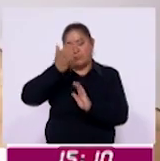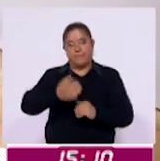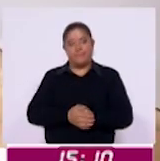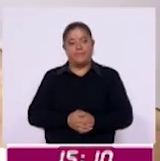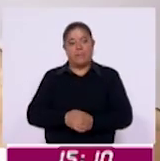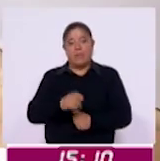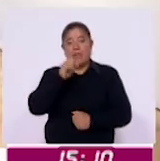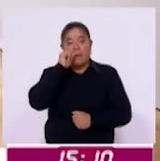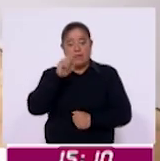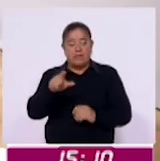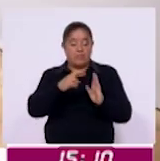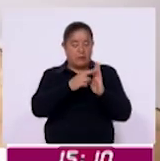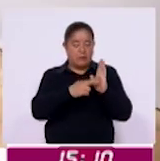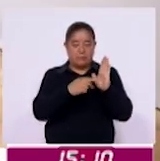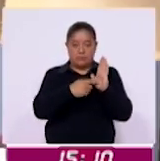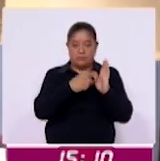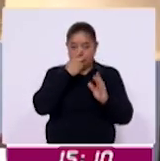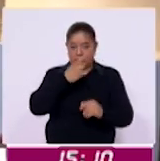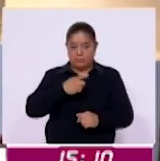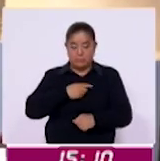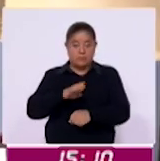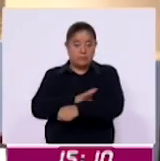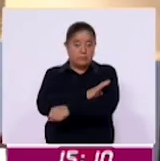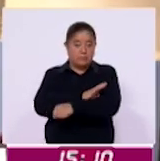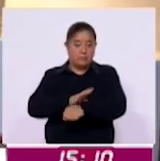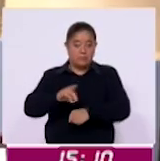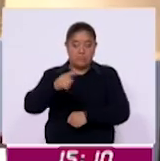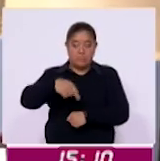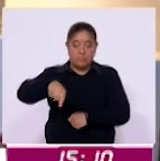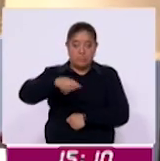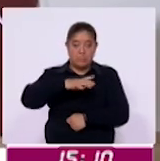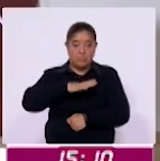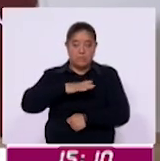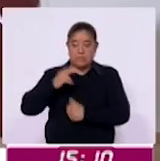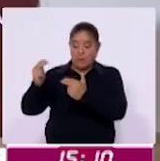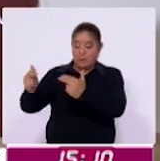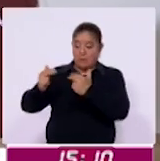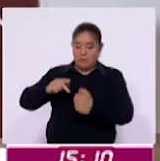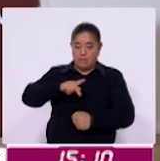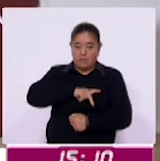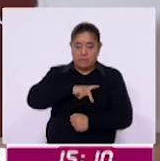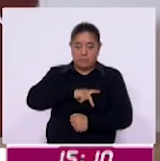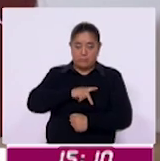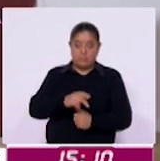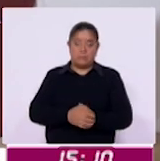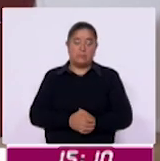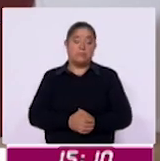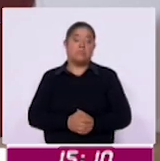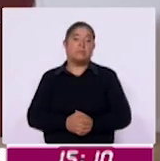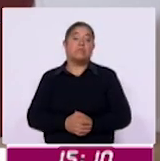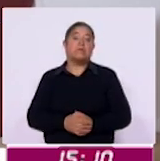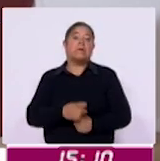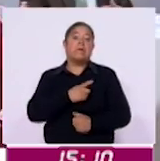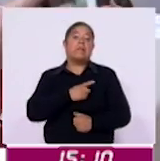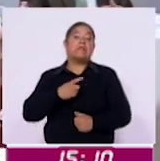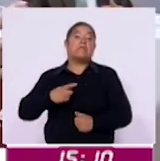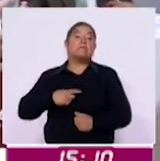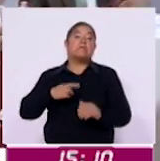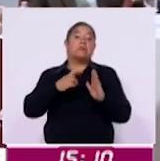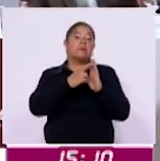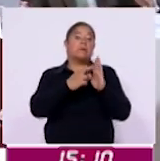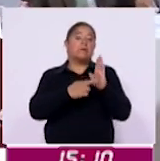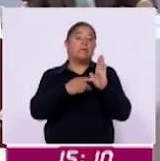Igualmente, los lineamientos establecen que los municipios que cuenten con algún tipo de patrimonio cultural edificado deberán generar reglamentos